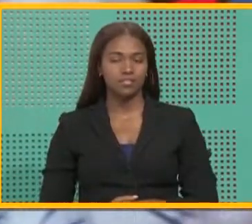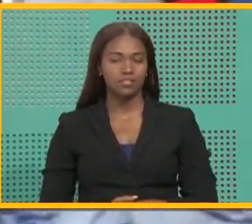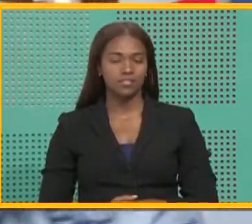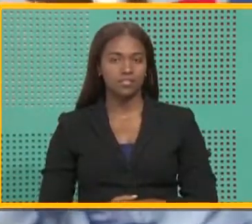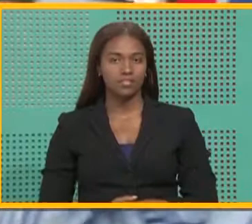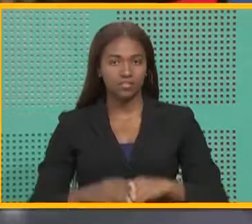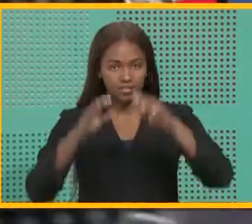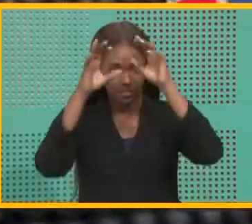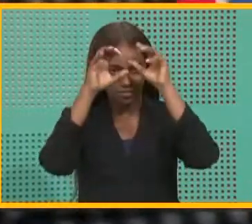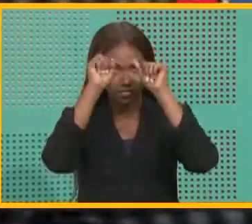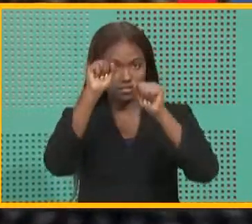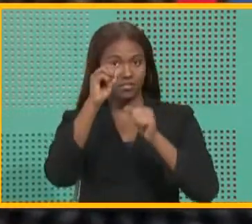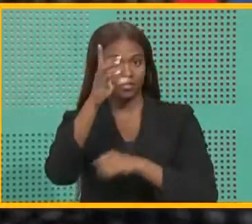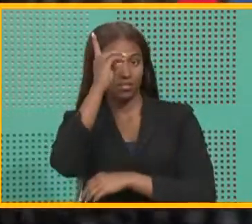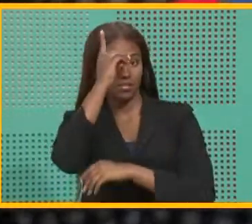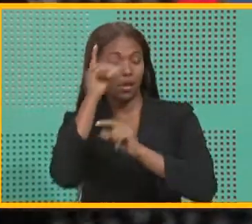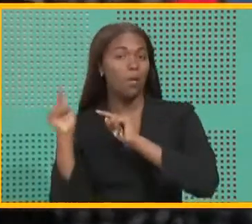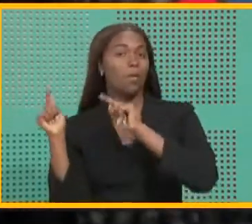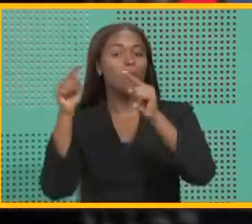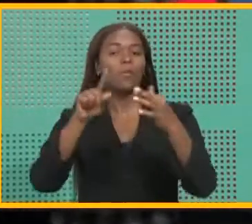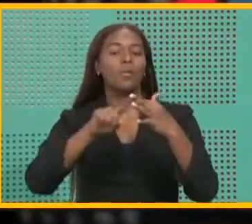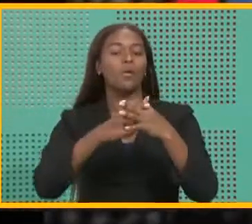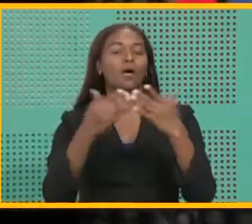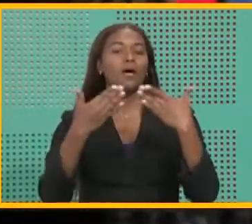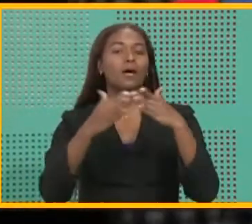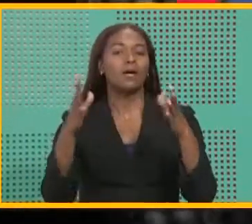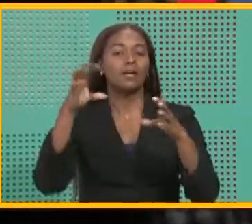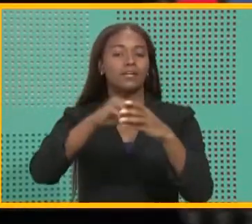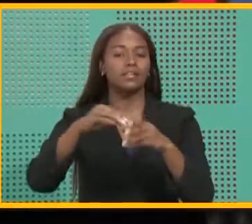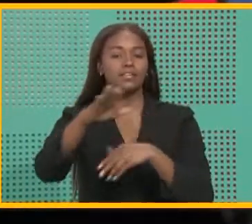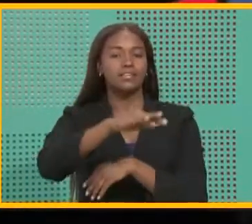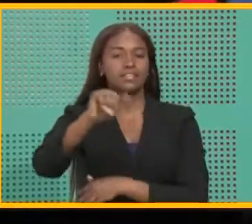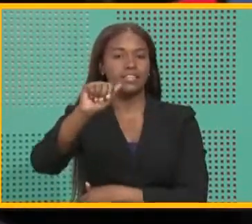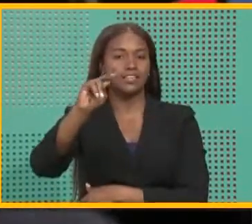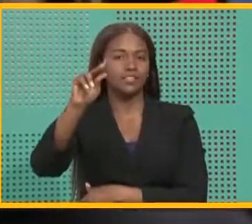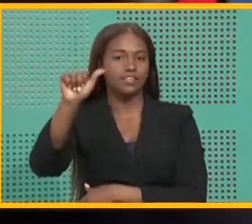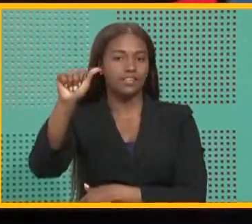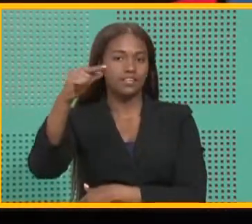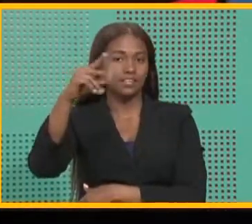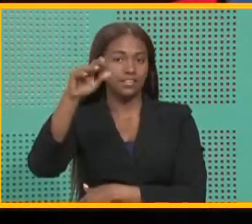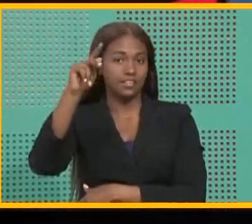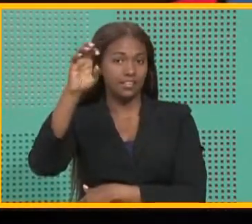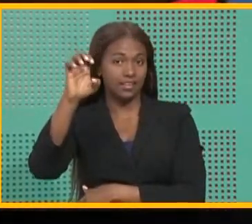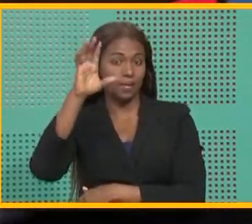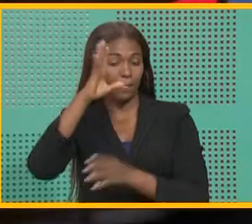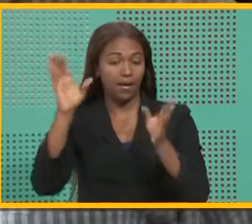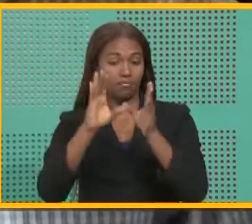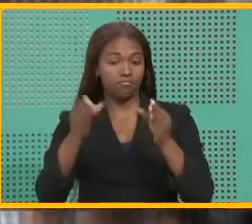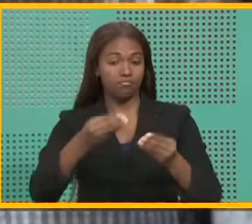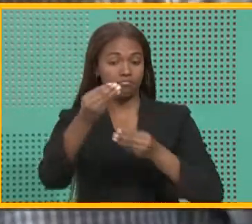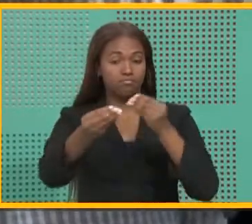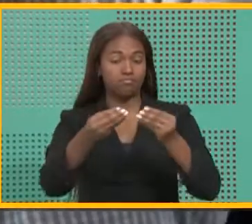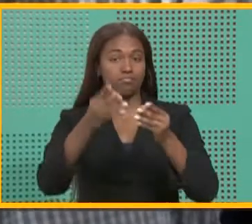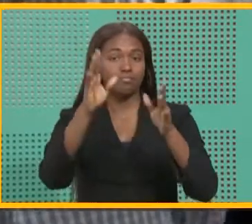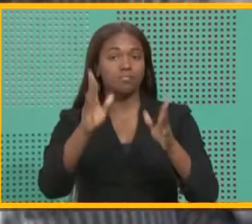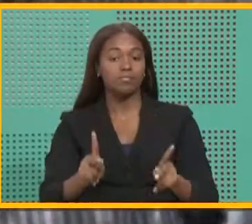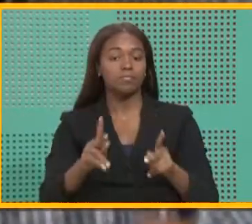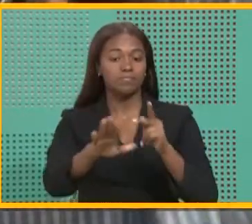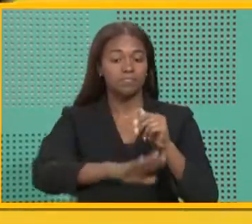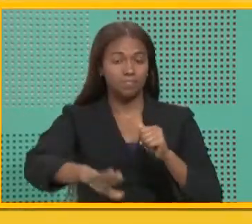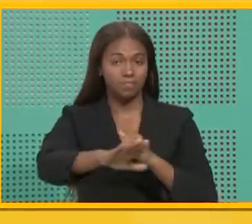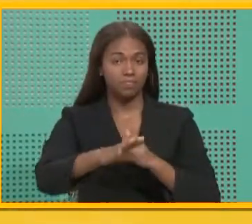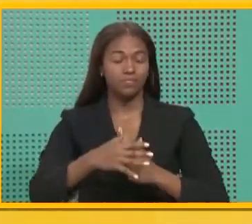El presidente Medina vuelve por tercera ocasión a Sabana Grande de Boyá. Titulará y financiará a